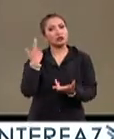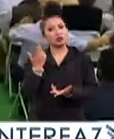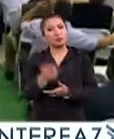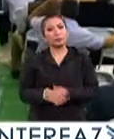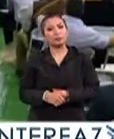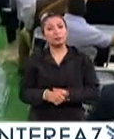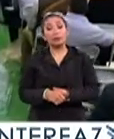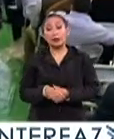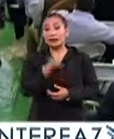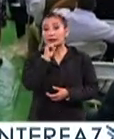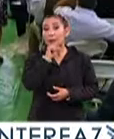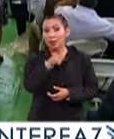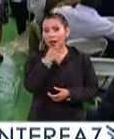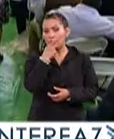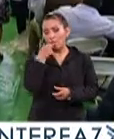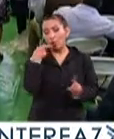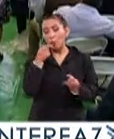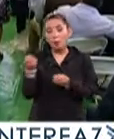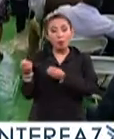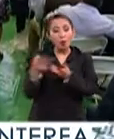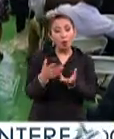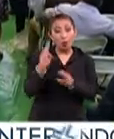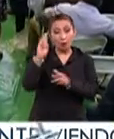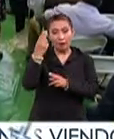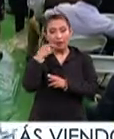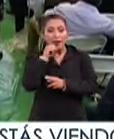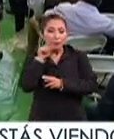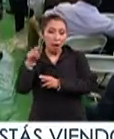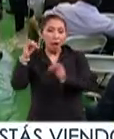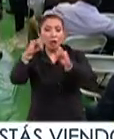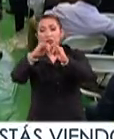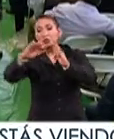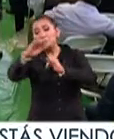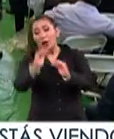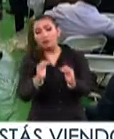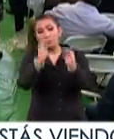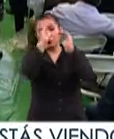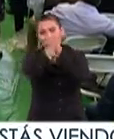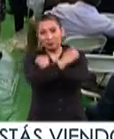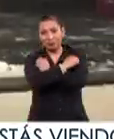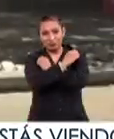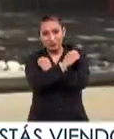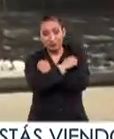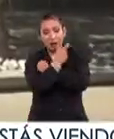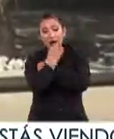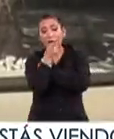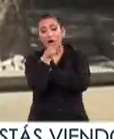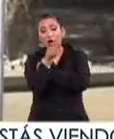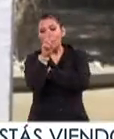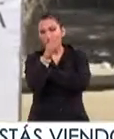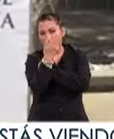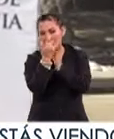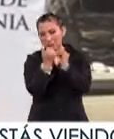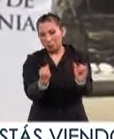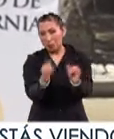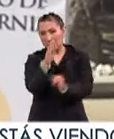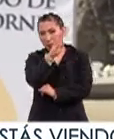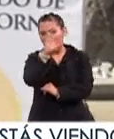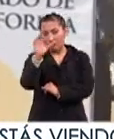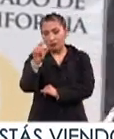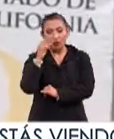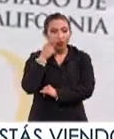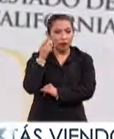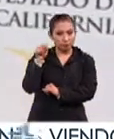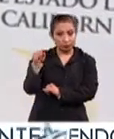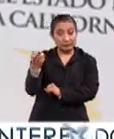actualización. Además, habló de los aportes de las universidades e instituciones de educación superior. Al referirse a la Universidad Autónoma de Baja